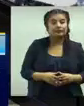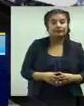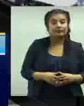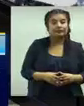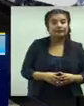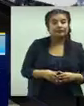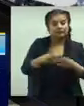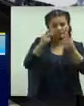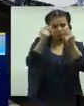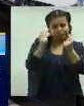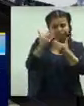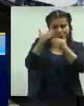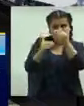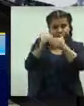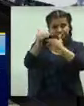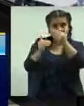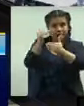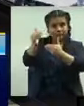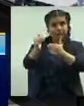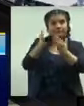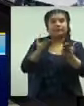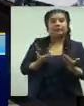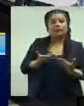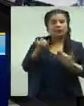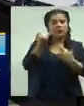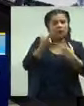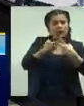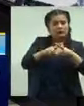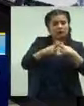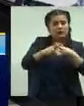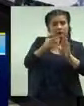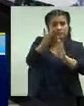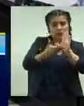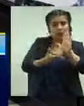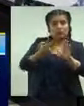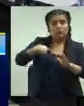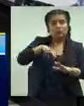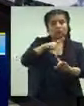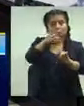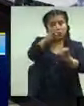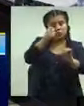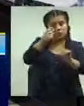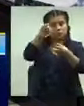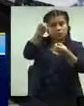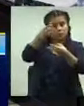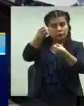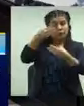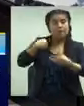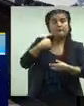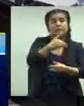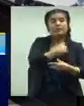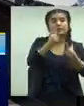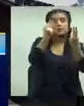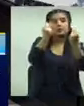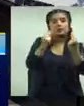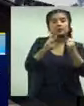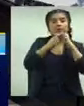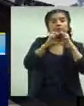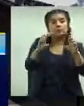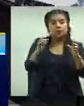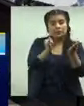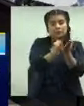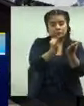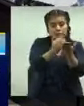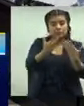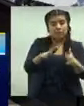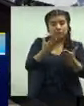Muy rápidamente, para hacer una parte introductoria de lo que nosotros obtuvimos de información del Ministerio de Finanzas Públicas en las